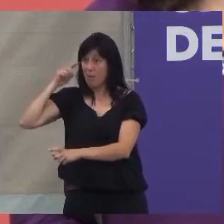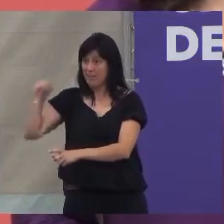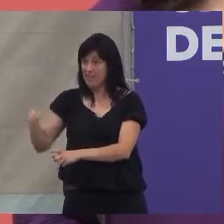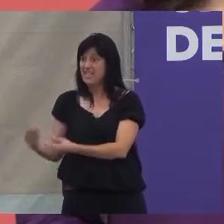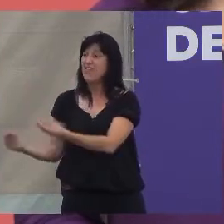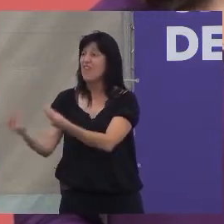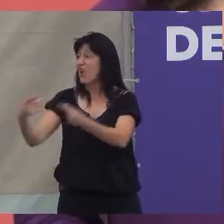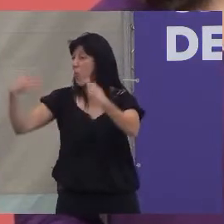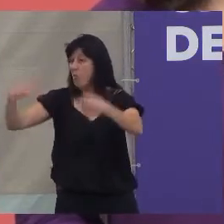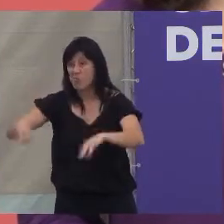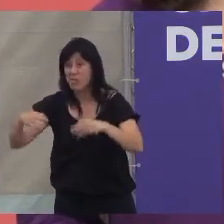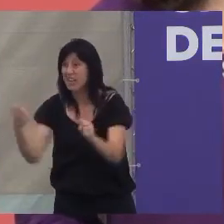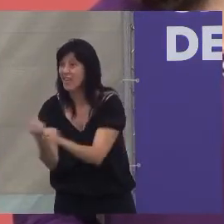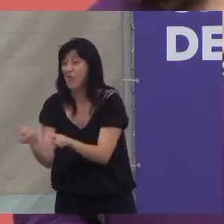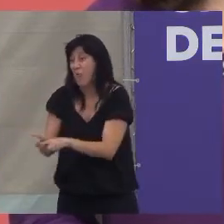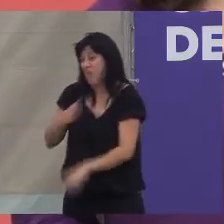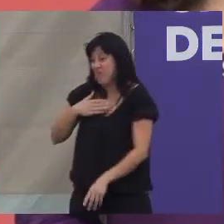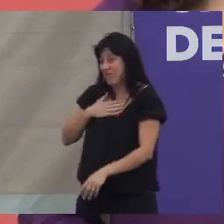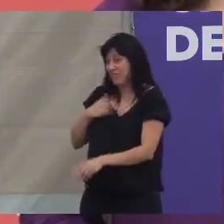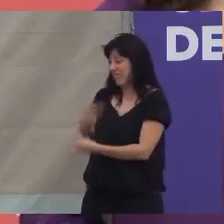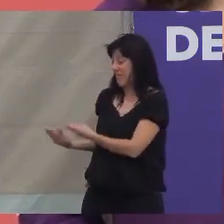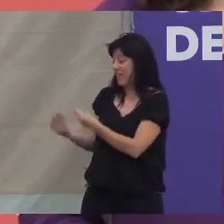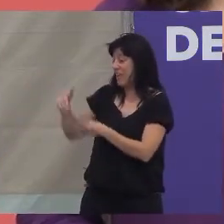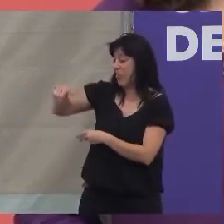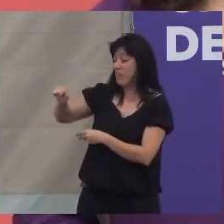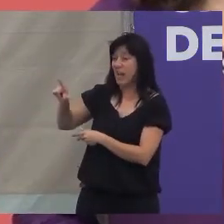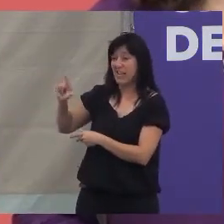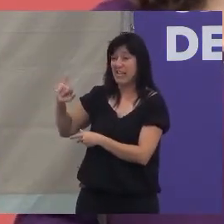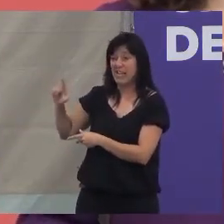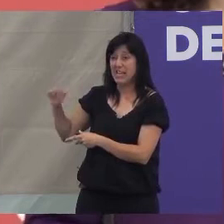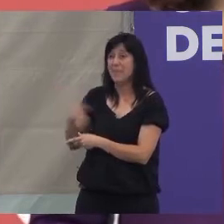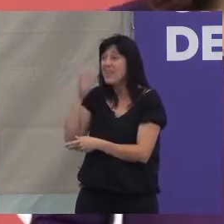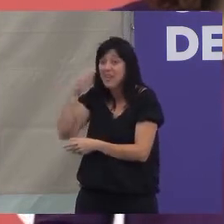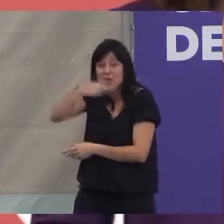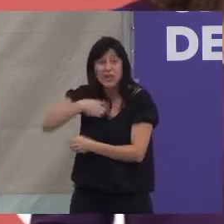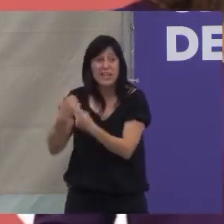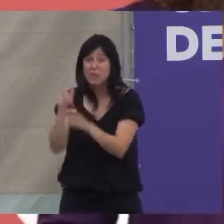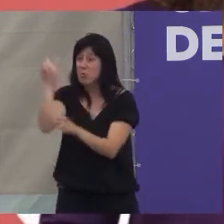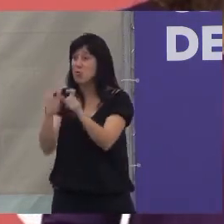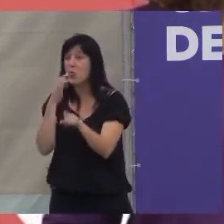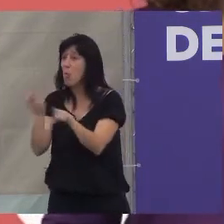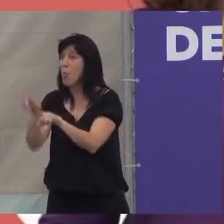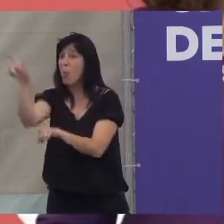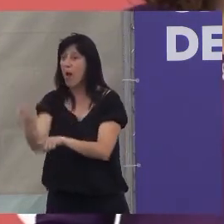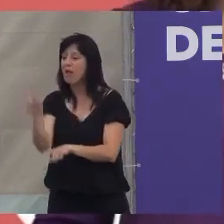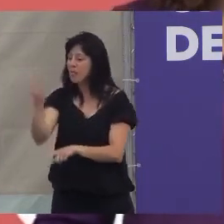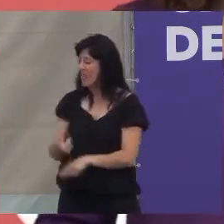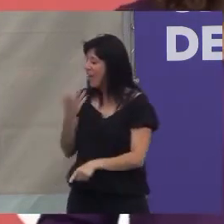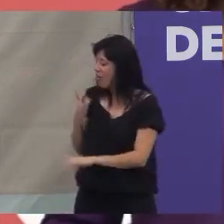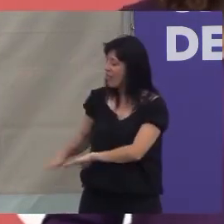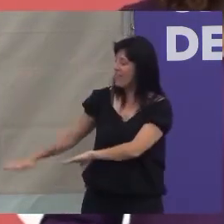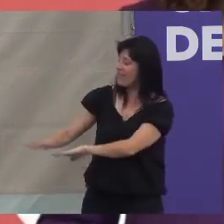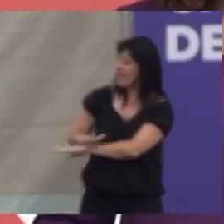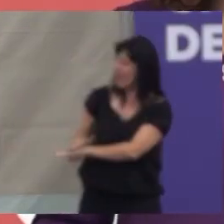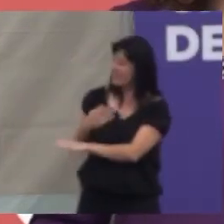barrio humilde y trabajador como lo es el mío, el de Malilla. Y necesitamos personas así, personas que se comprometan con la base, que la conozcan